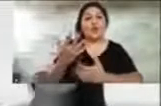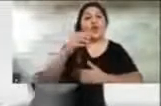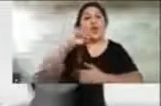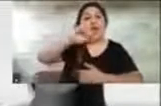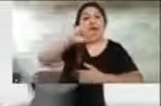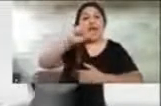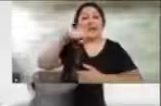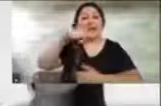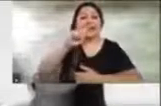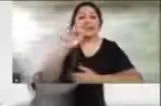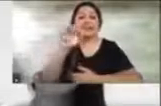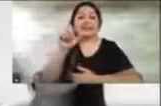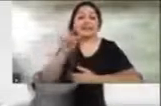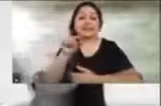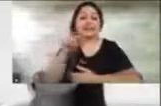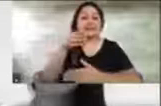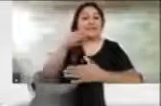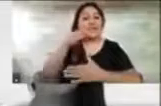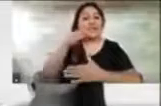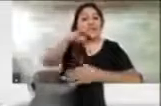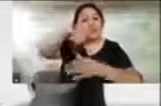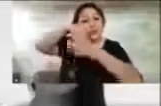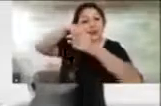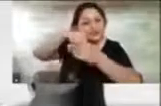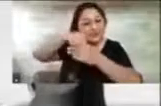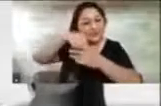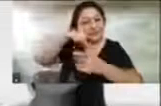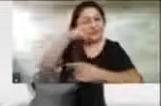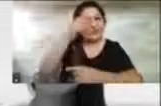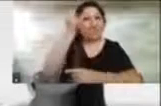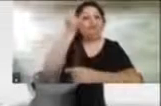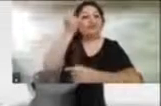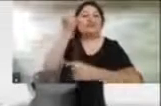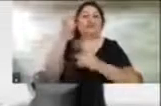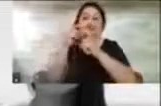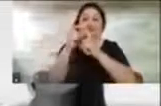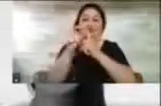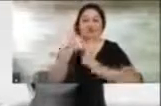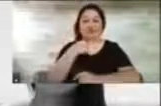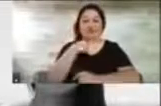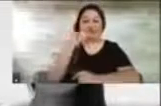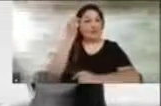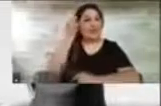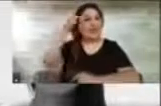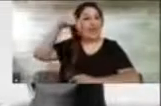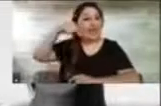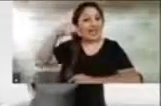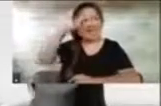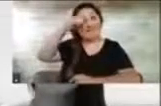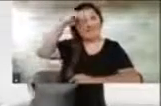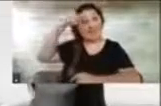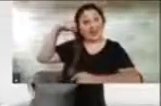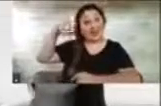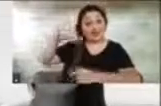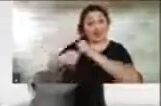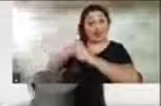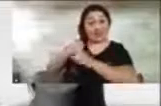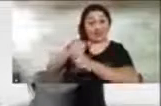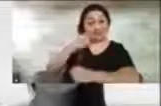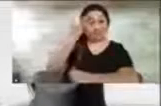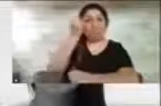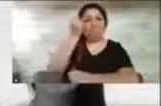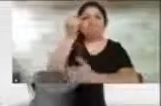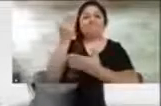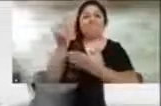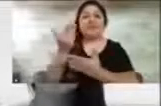inclusivos fue un concepto que yo intenté en el verano de este año porque me di cuenta que cuando como a